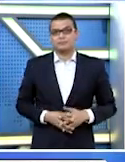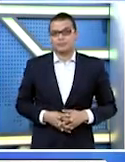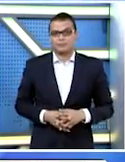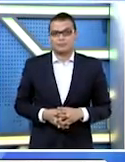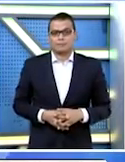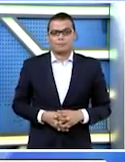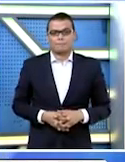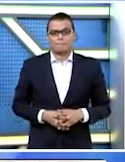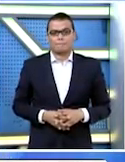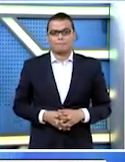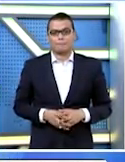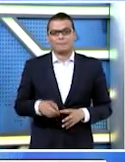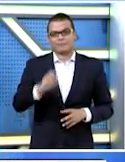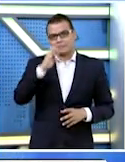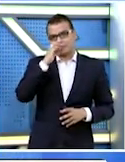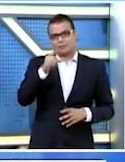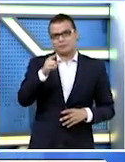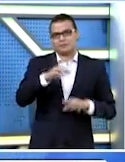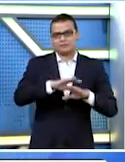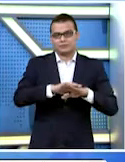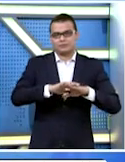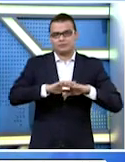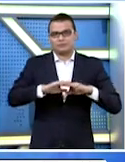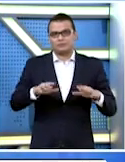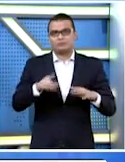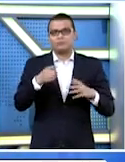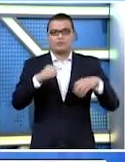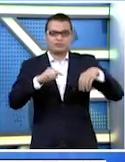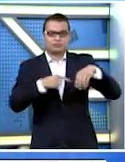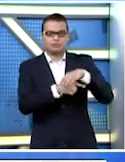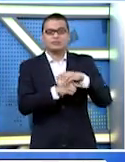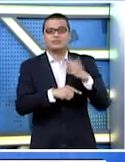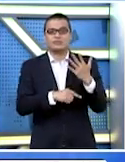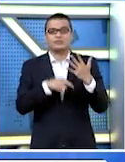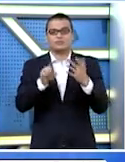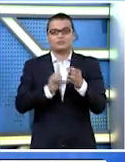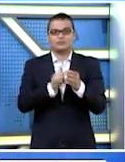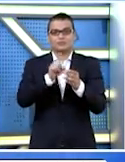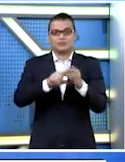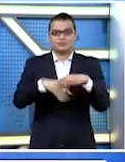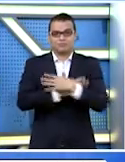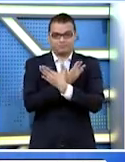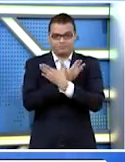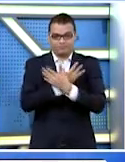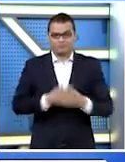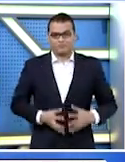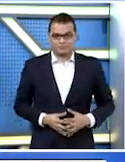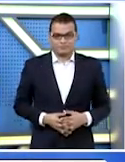El caleño Nicolás Benedetti acumula 5 anotaciones con el Club América de México.